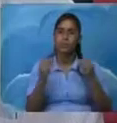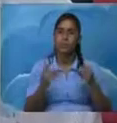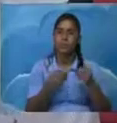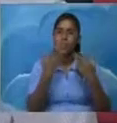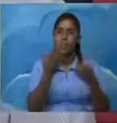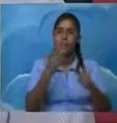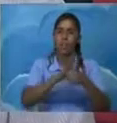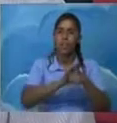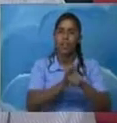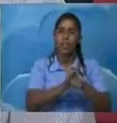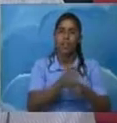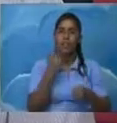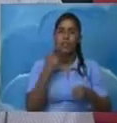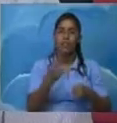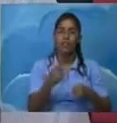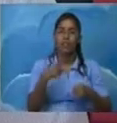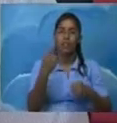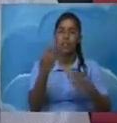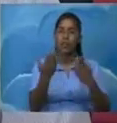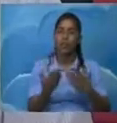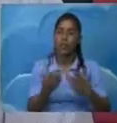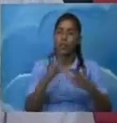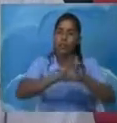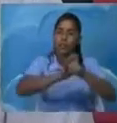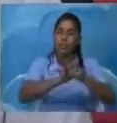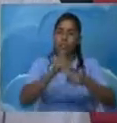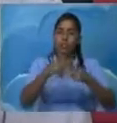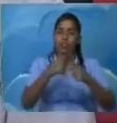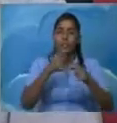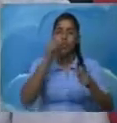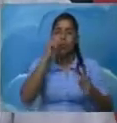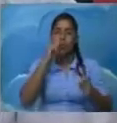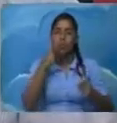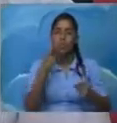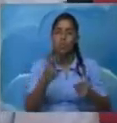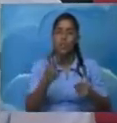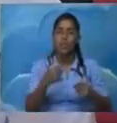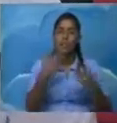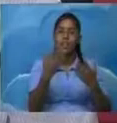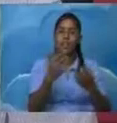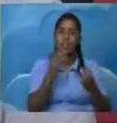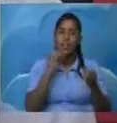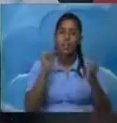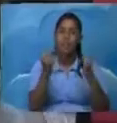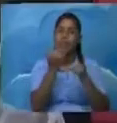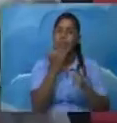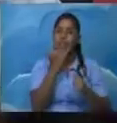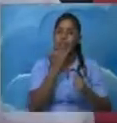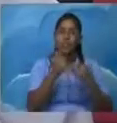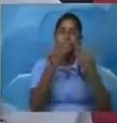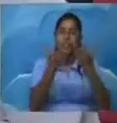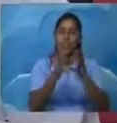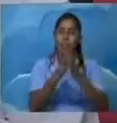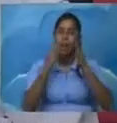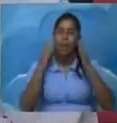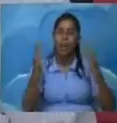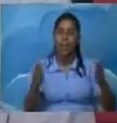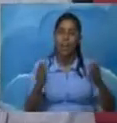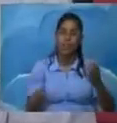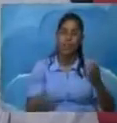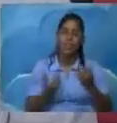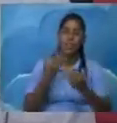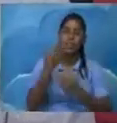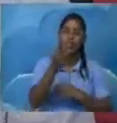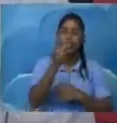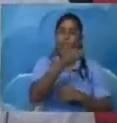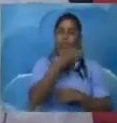dio la naranja. Entonces, cuando le dio la naranja, entonces Damaso le dice, señor agente, fue que me equivoqué, a usted le toca la grande, a usted le toca